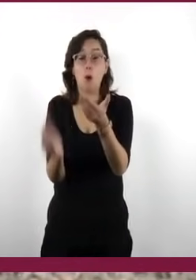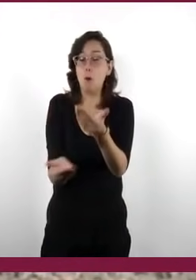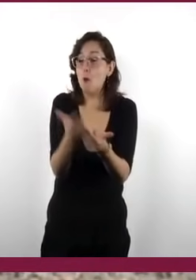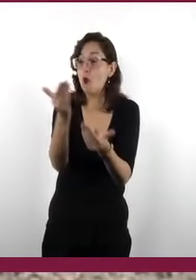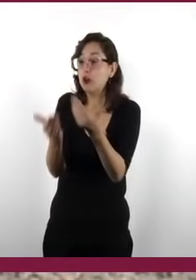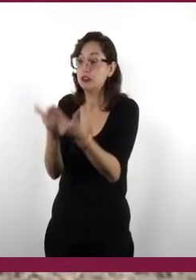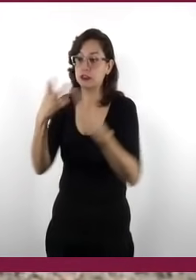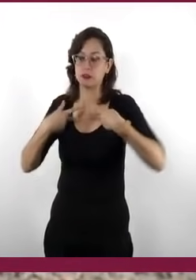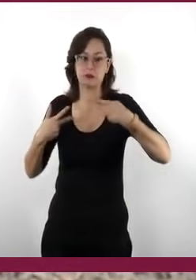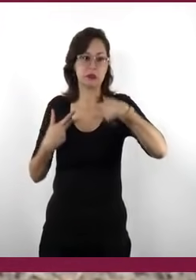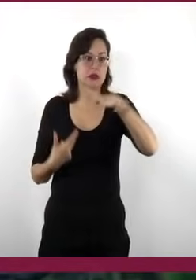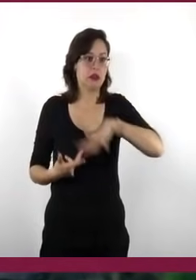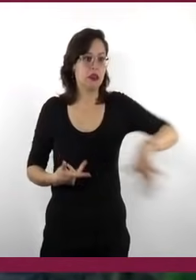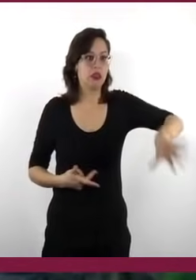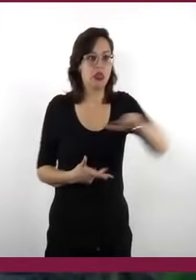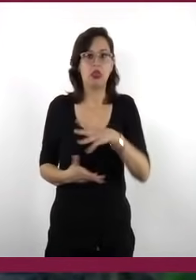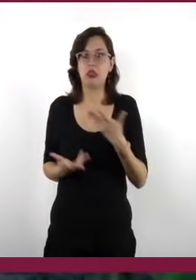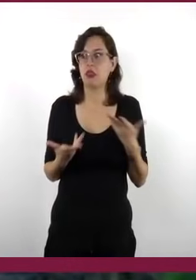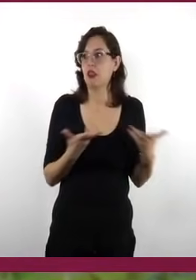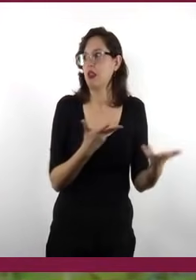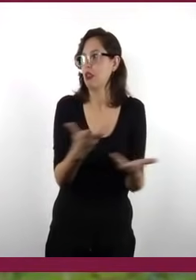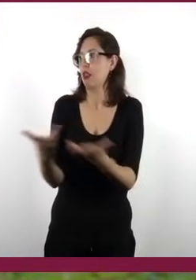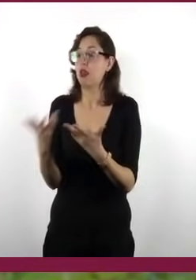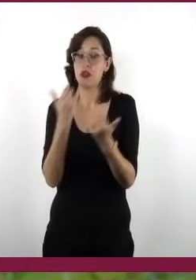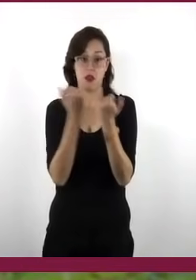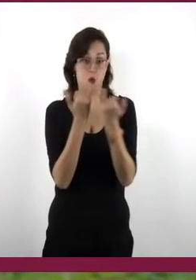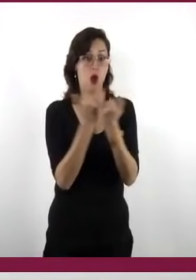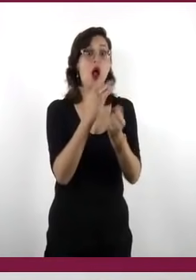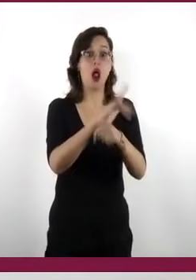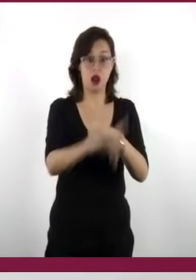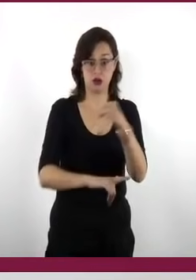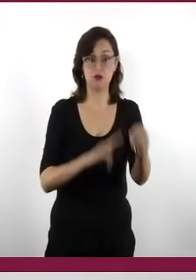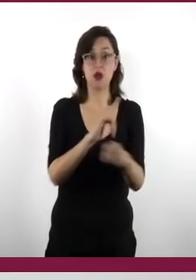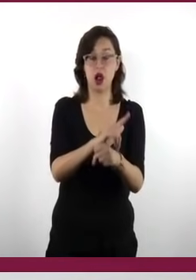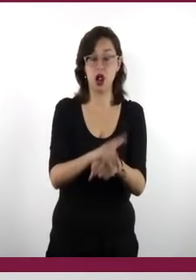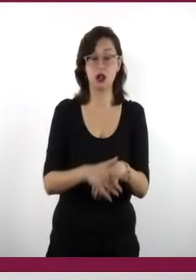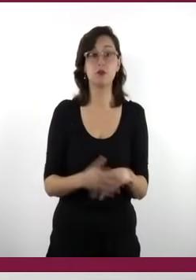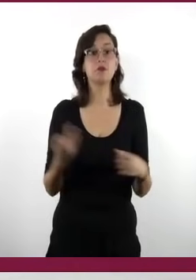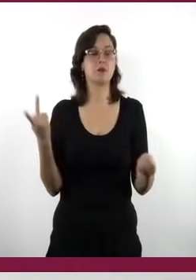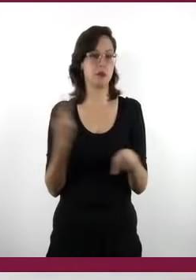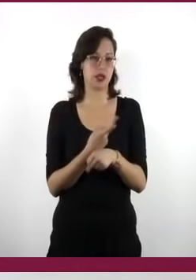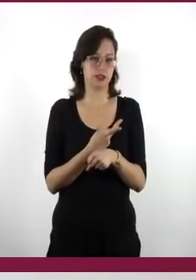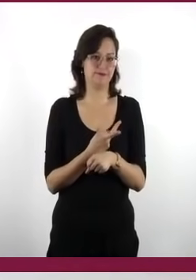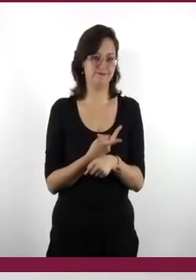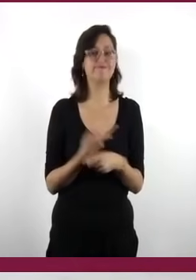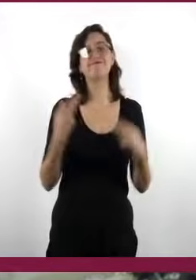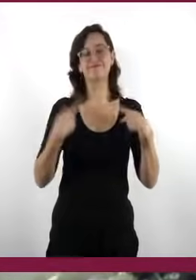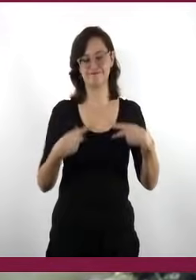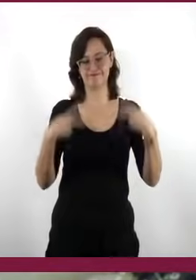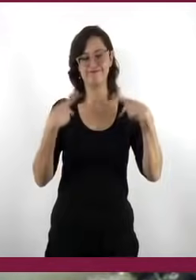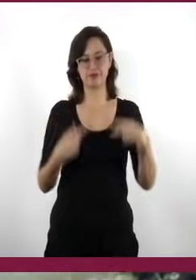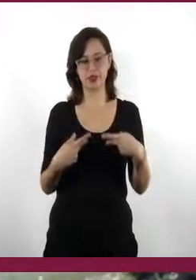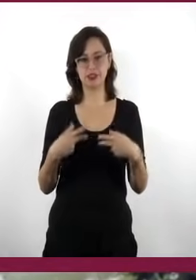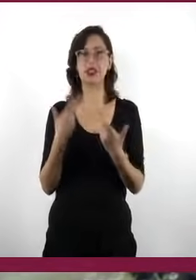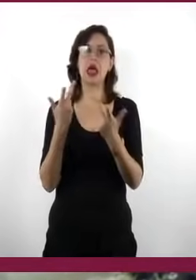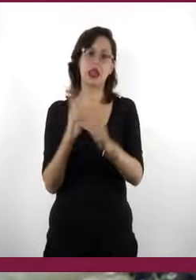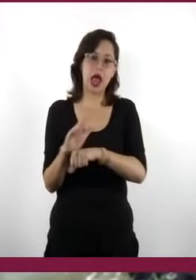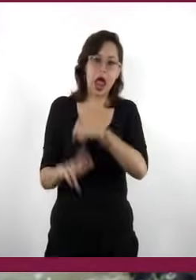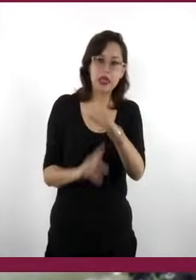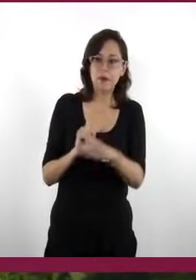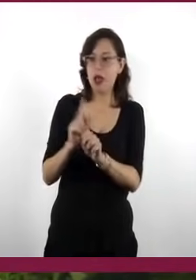las necesidades de los seres humanos y de las demás especies, lo cual perjudica tanto a las sociedades como a los